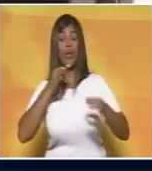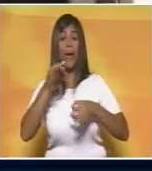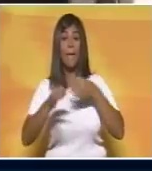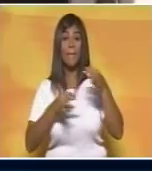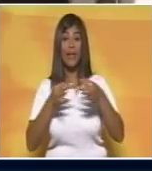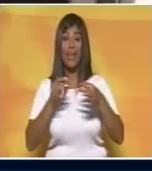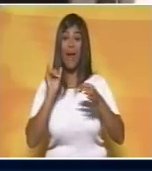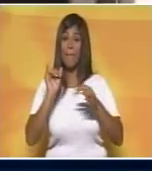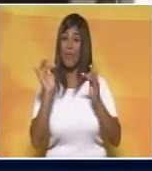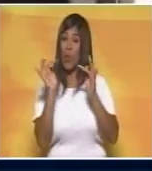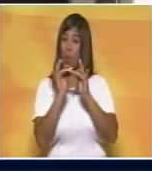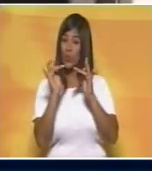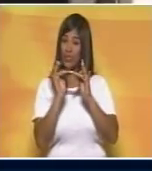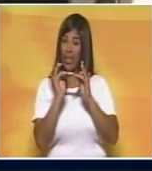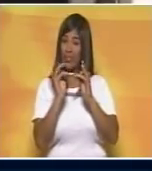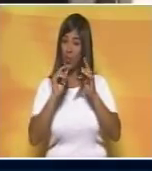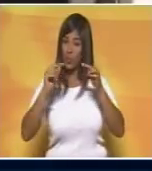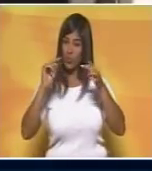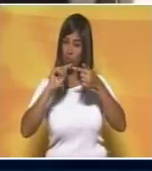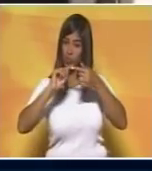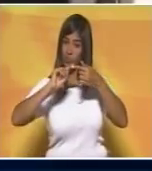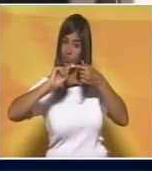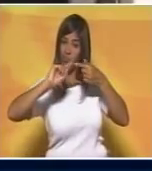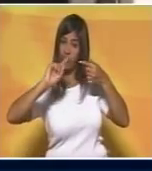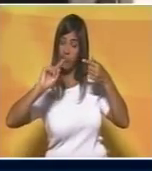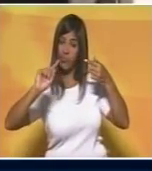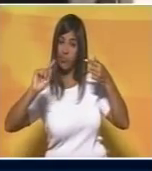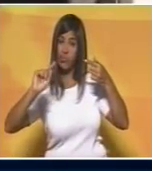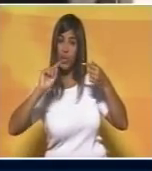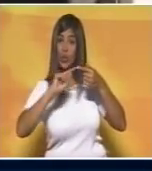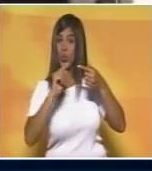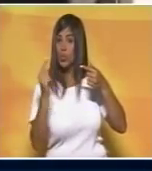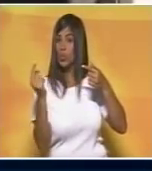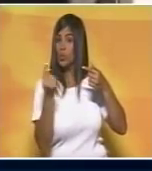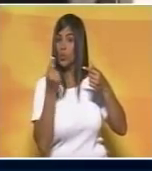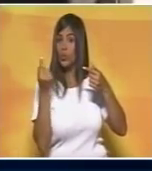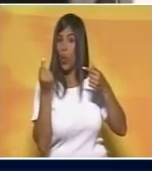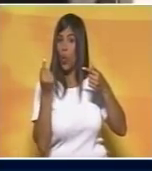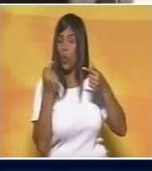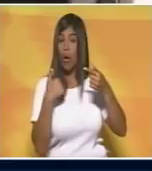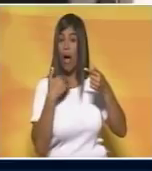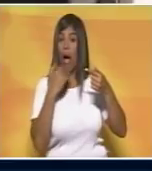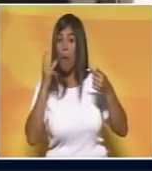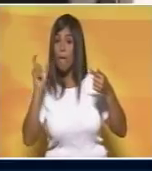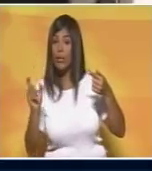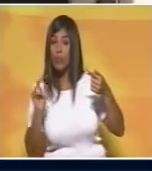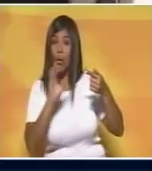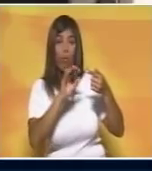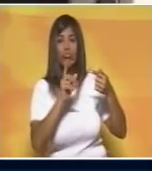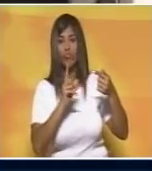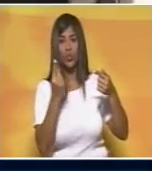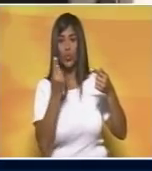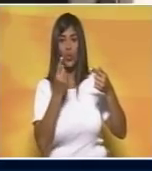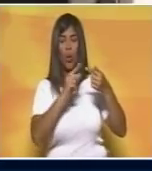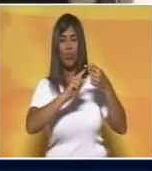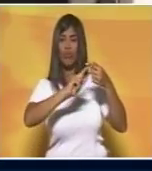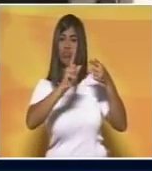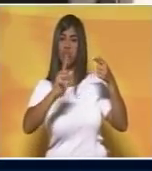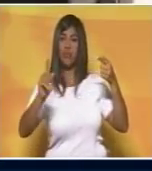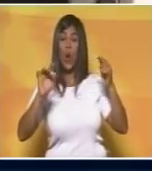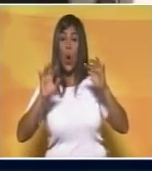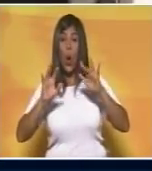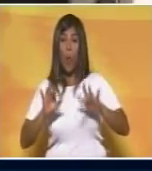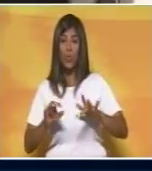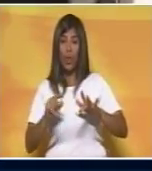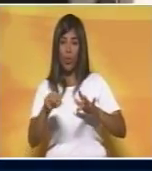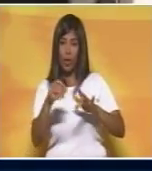esta desconexión total se produce de manera automática, son las computadoras que rigen el sistema